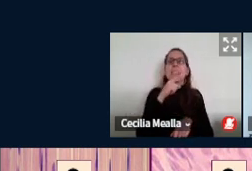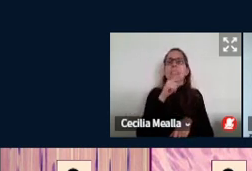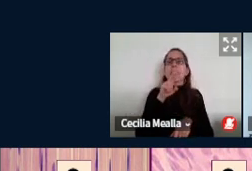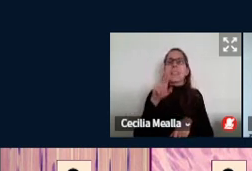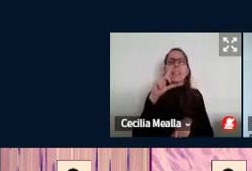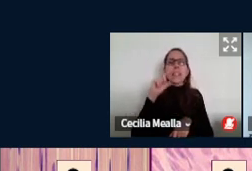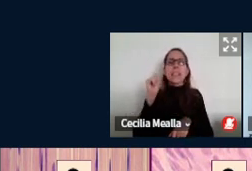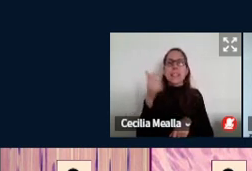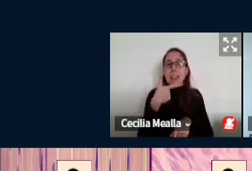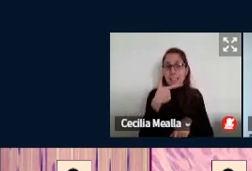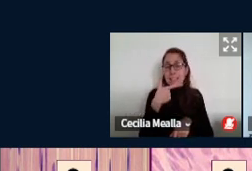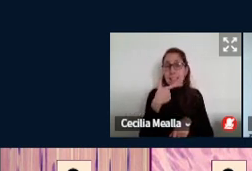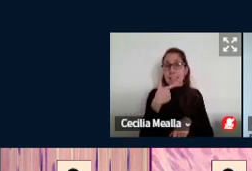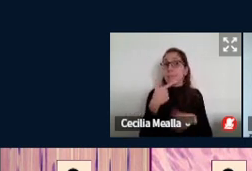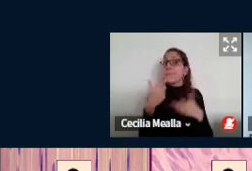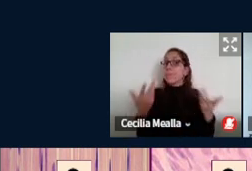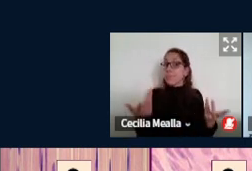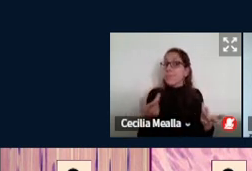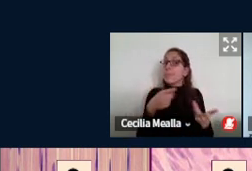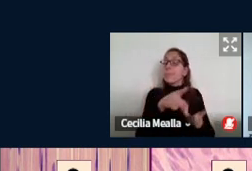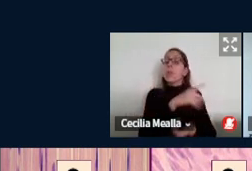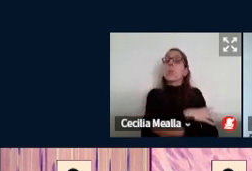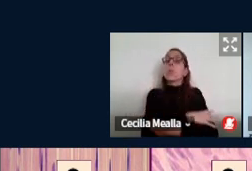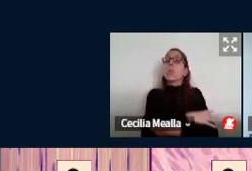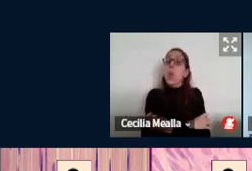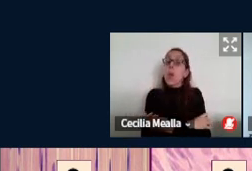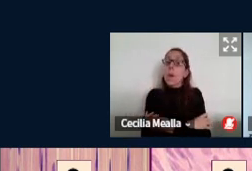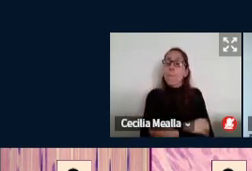porque se llama músculo